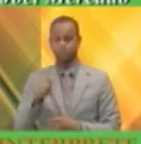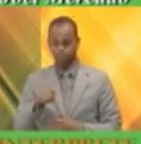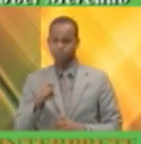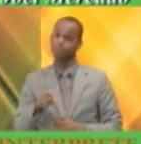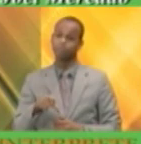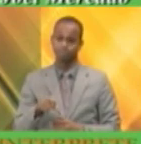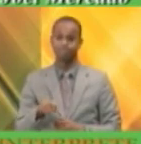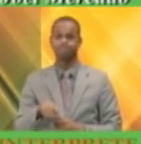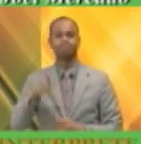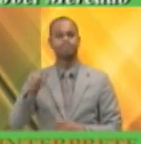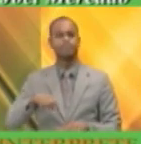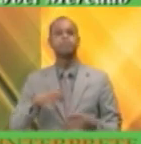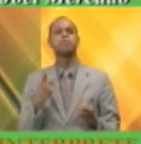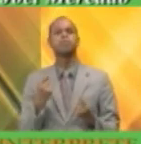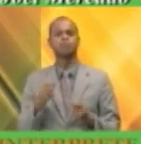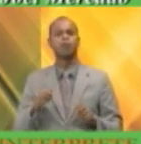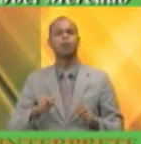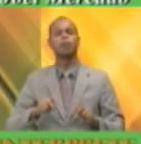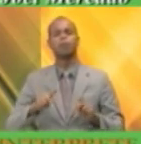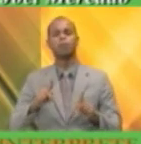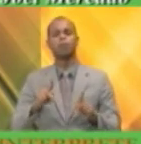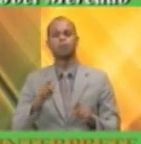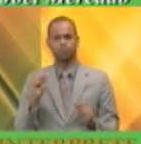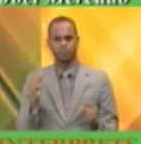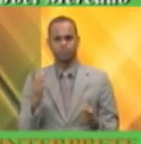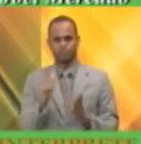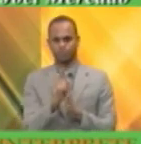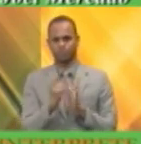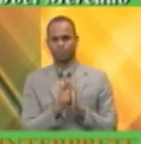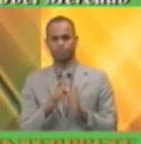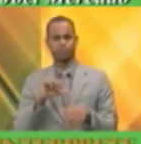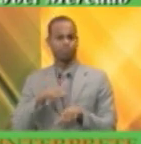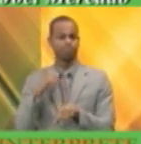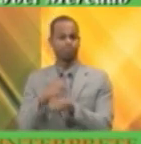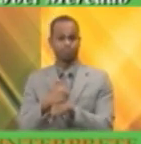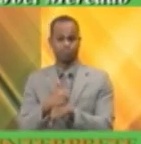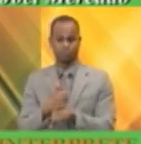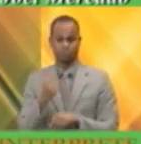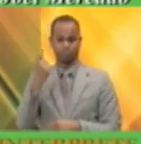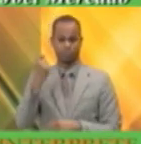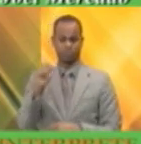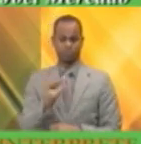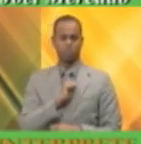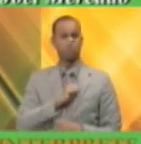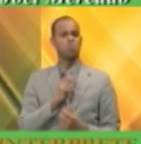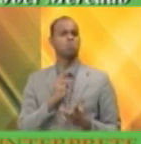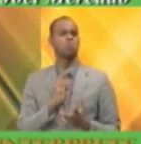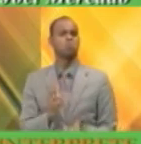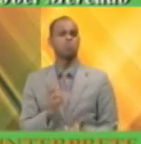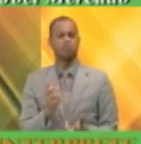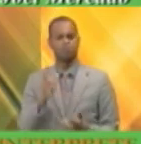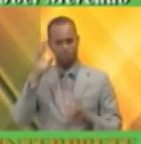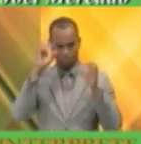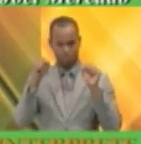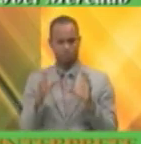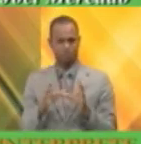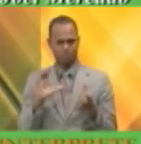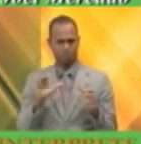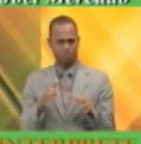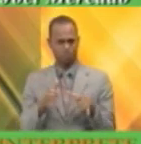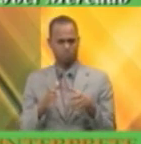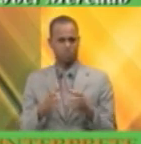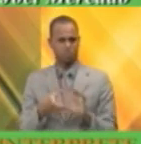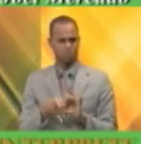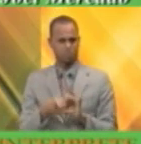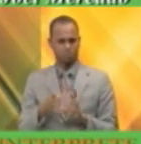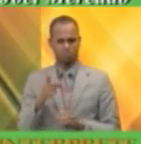que darnos la oportunidad que mandan las leyes, no caprichos personales del presidente del Comité Paralímpico